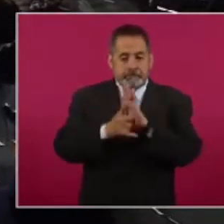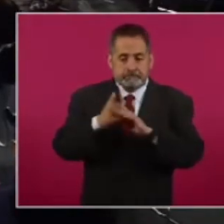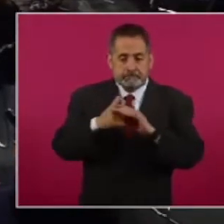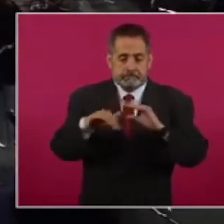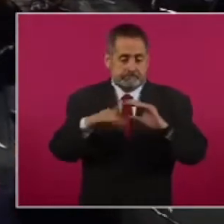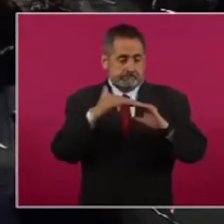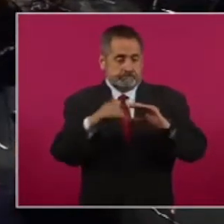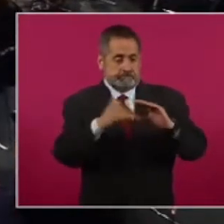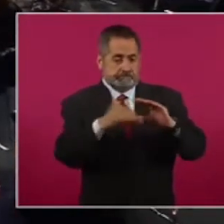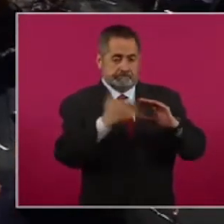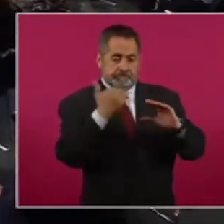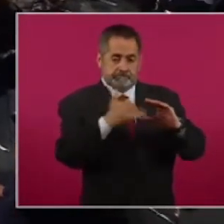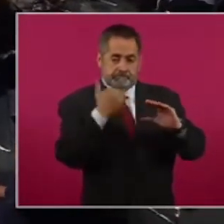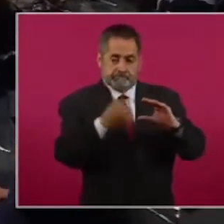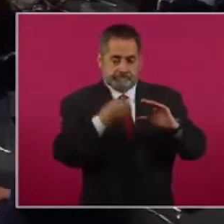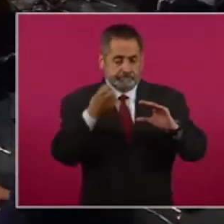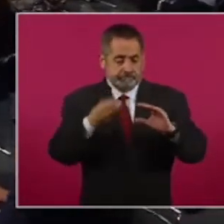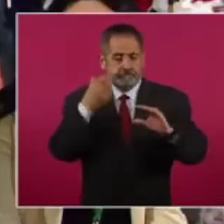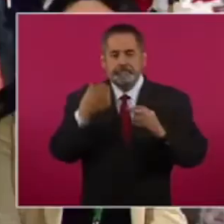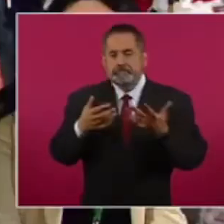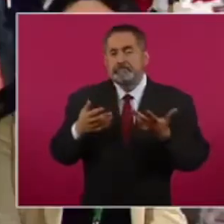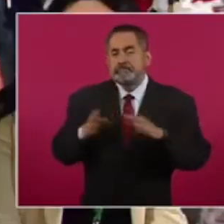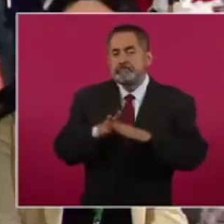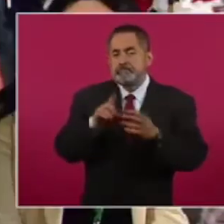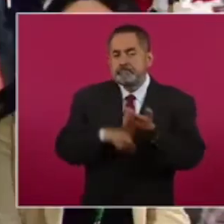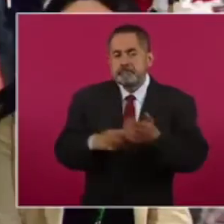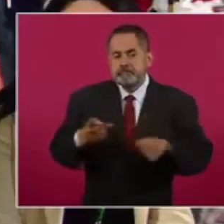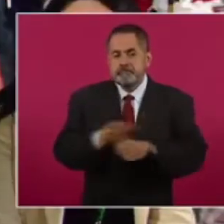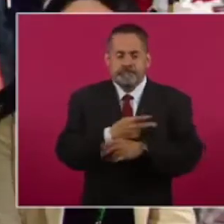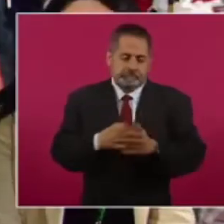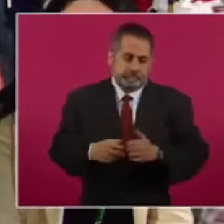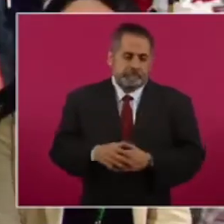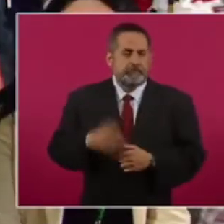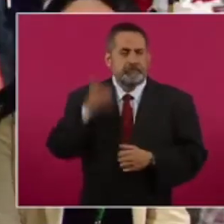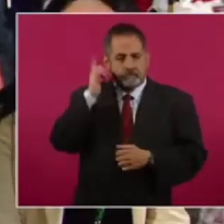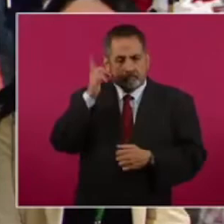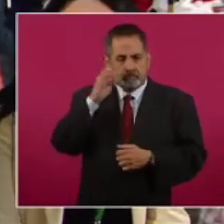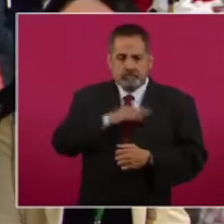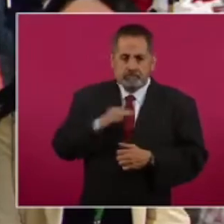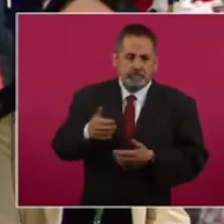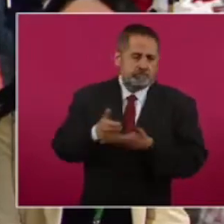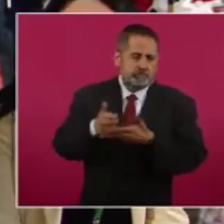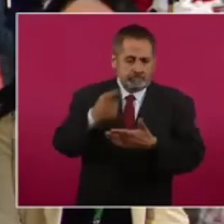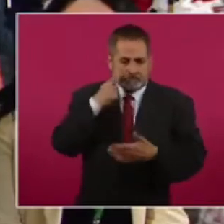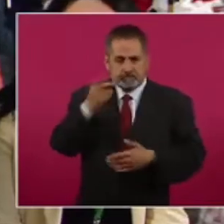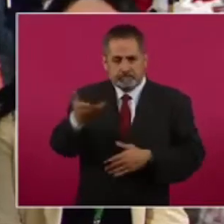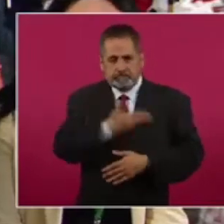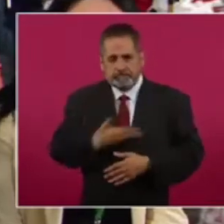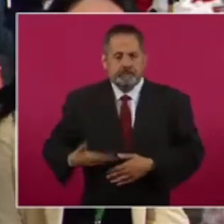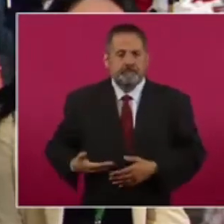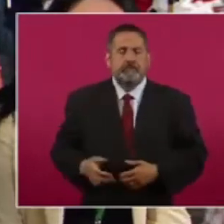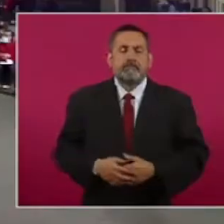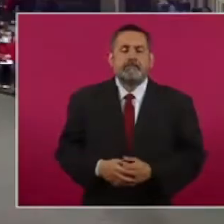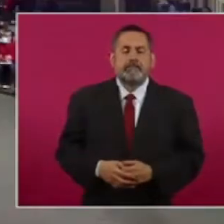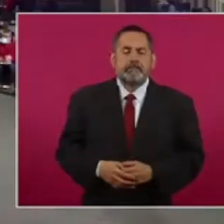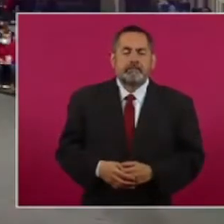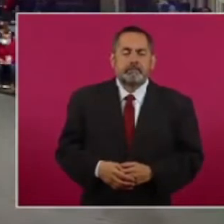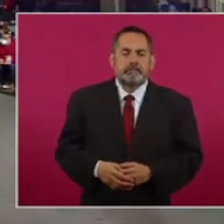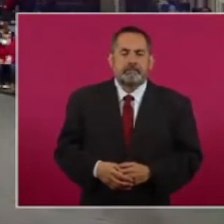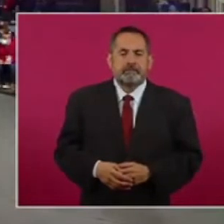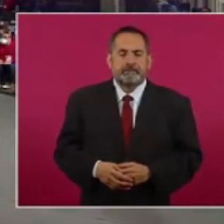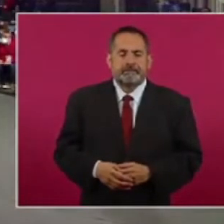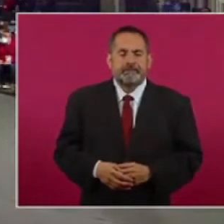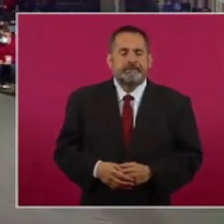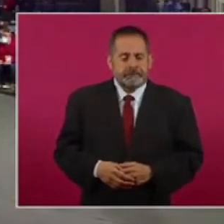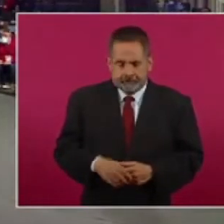su versión, su testimonio cada uno de lo que ocurre, ¿no? Entonces, ojalá que nos pueda decir al respecto sobre eso, señor presidente. Sí, vamos